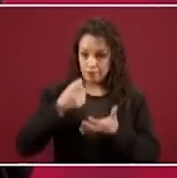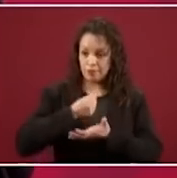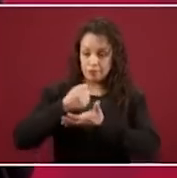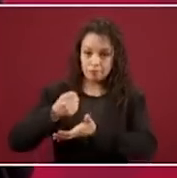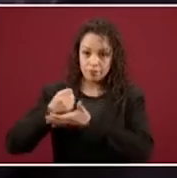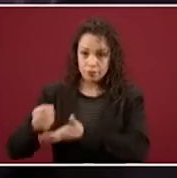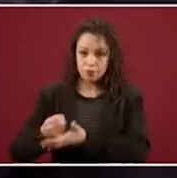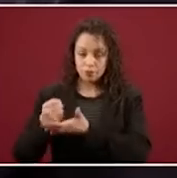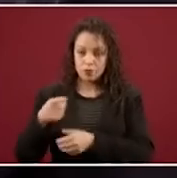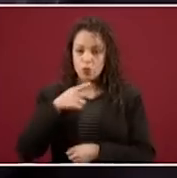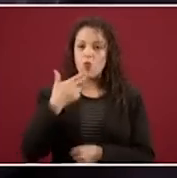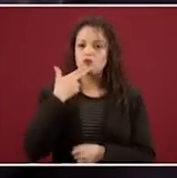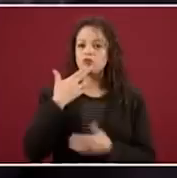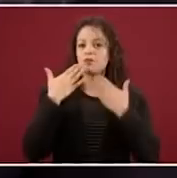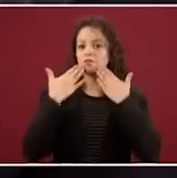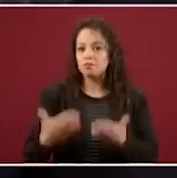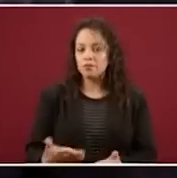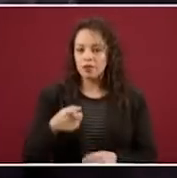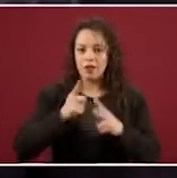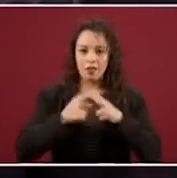la salud y si